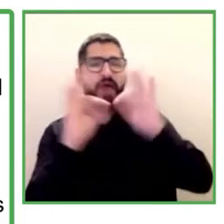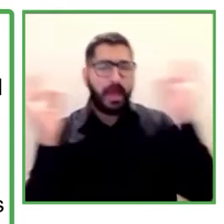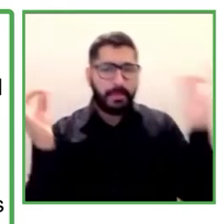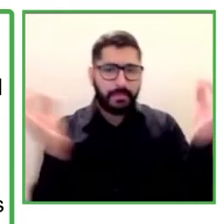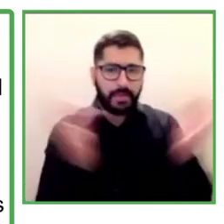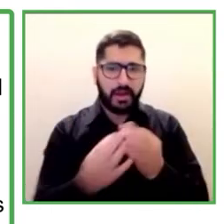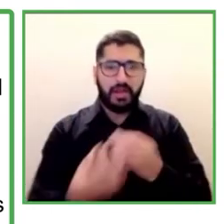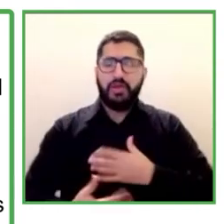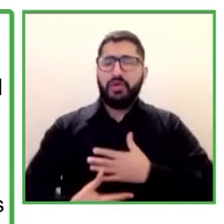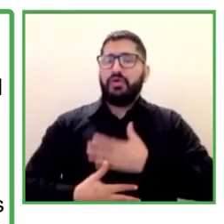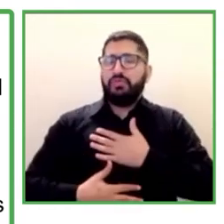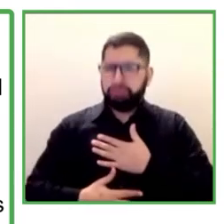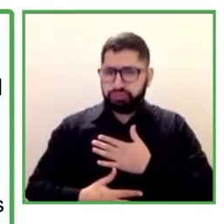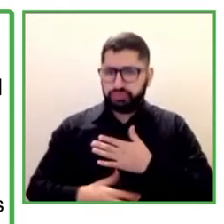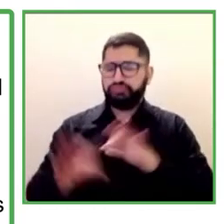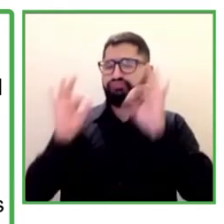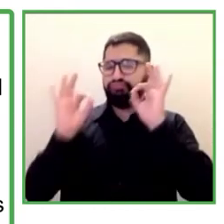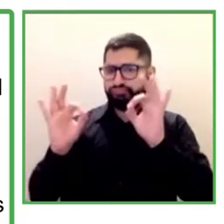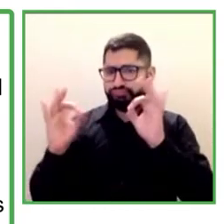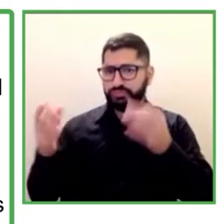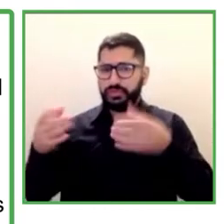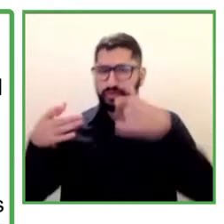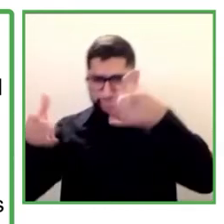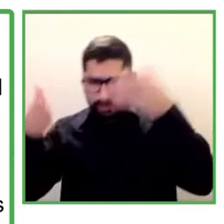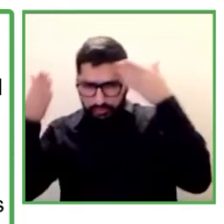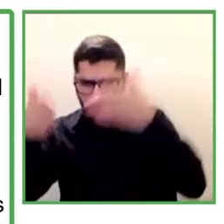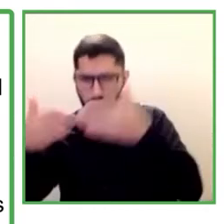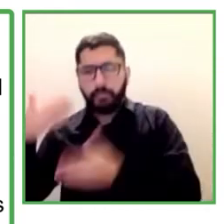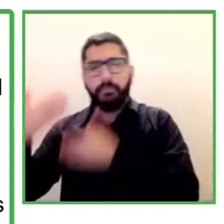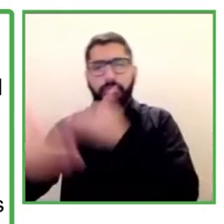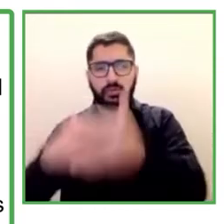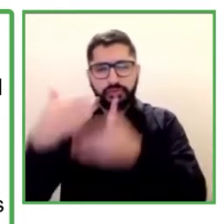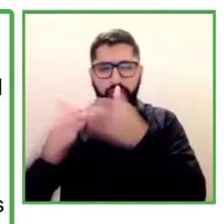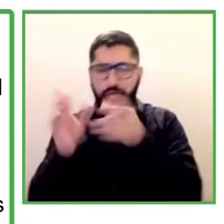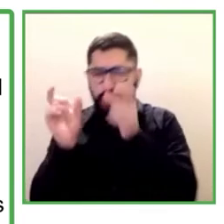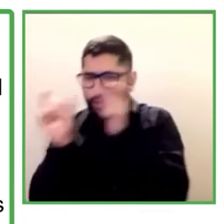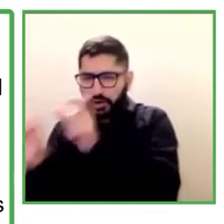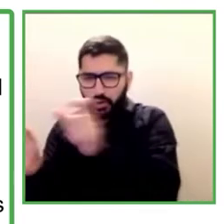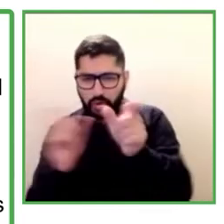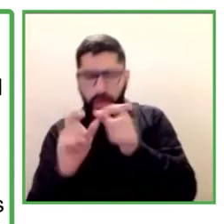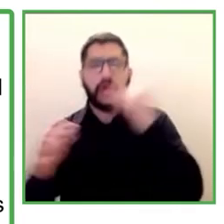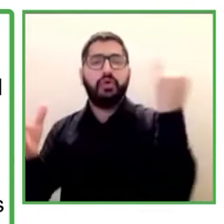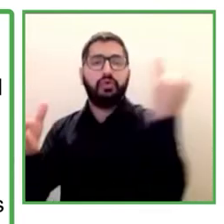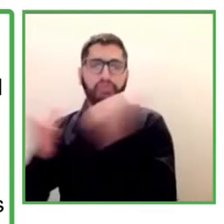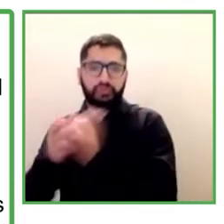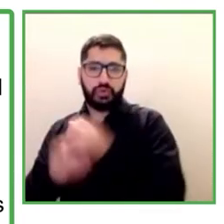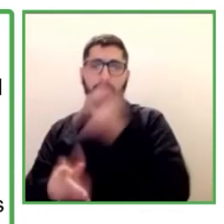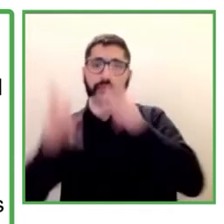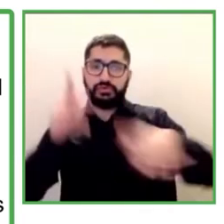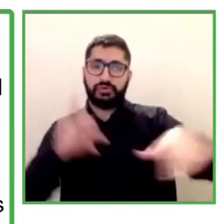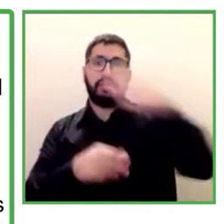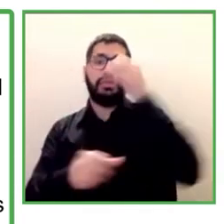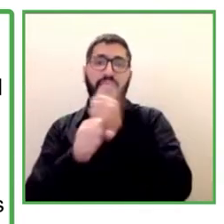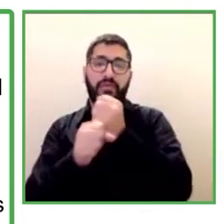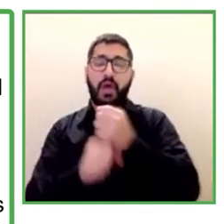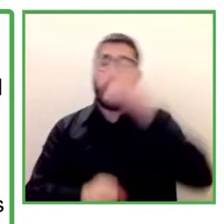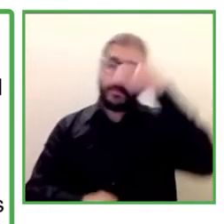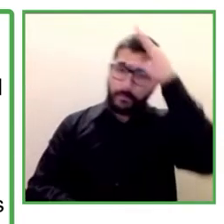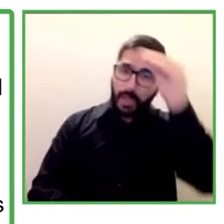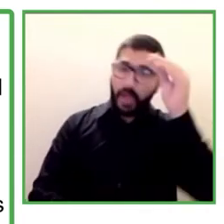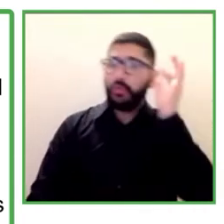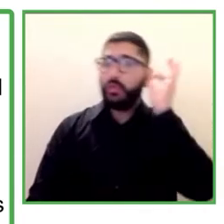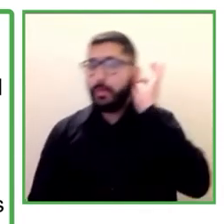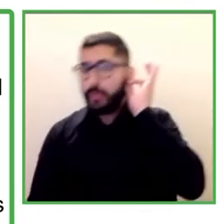de rehabilitación inclusivo de nuestros trabajadores y trabajadoras también implica poder asegurar su retorno a la